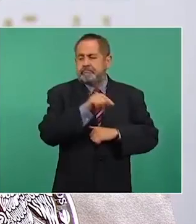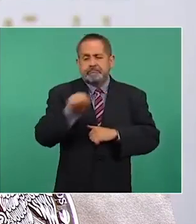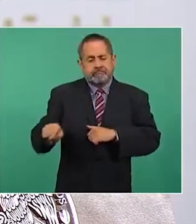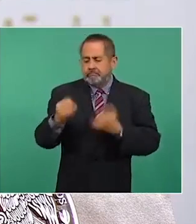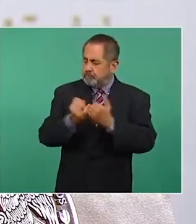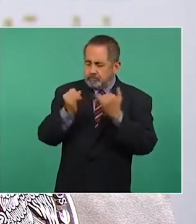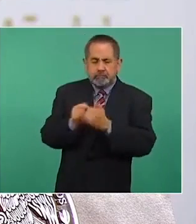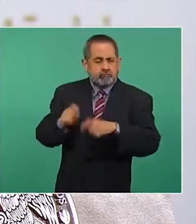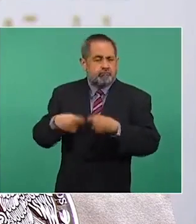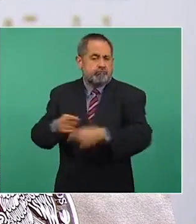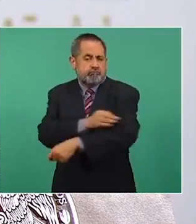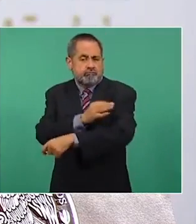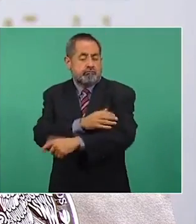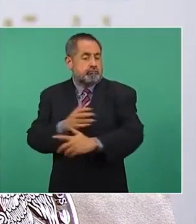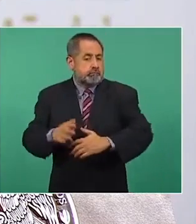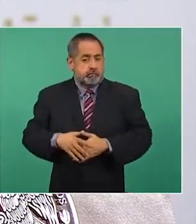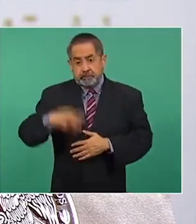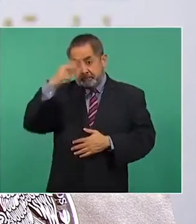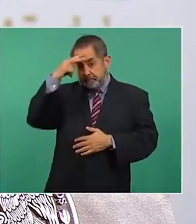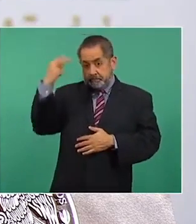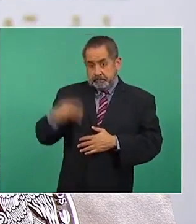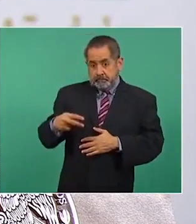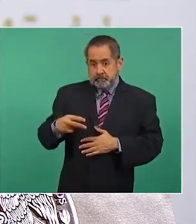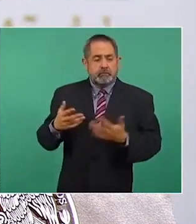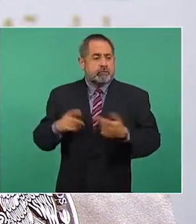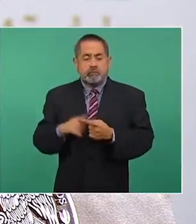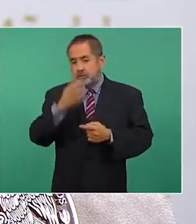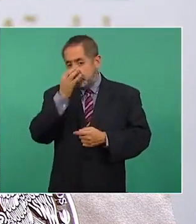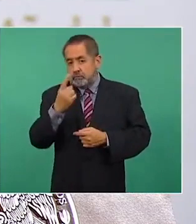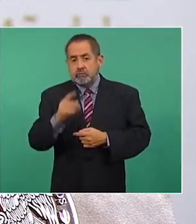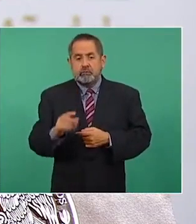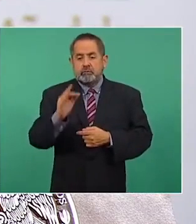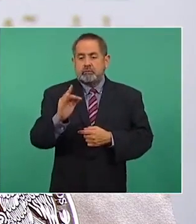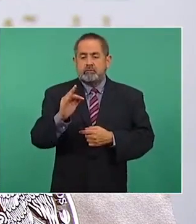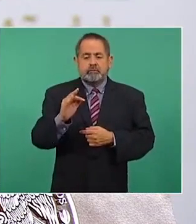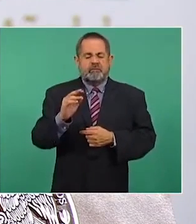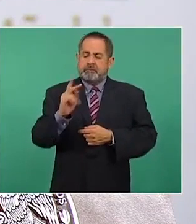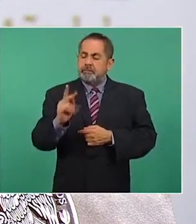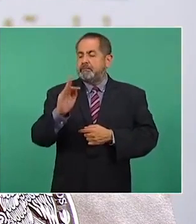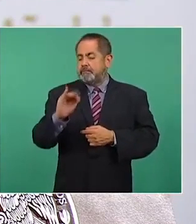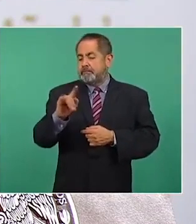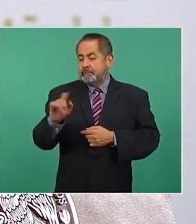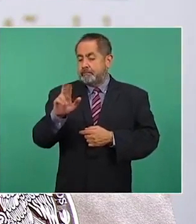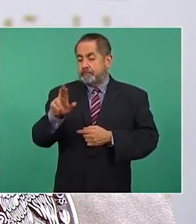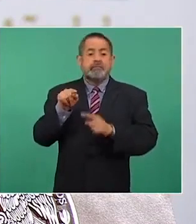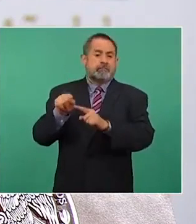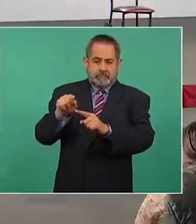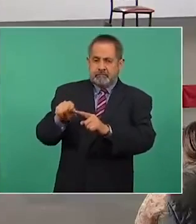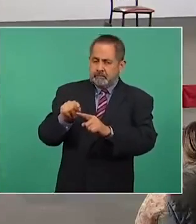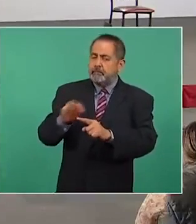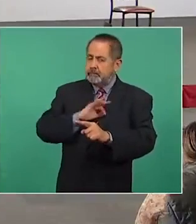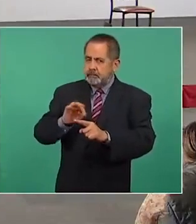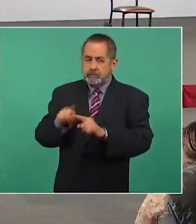el subsecretario de salud hugo lópez gatell informó que el primero de octubre iniciará el registro para la vacuna contra kobe 19